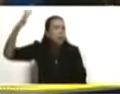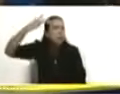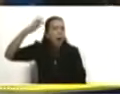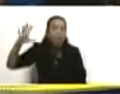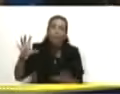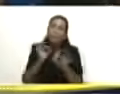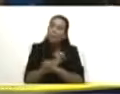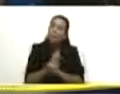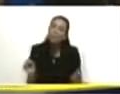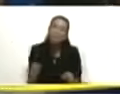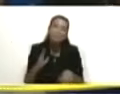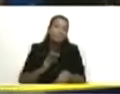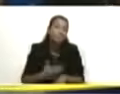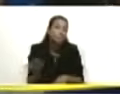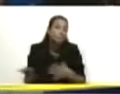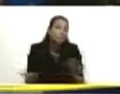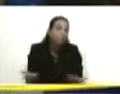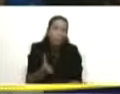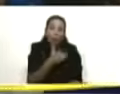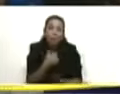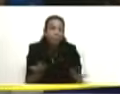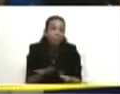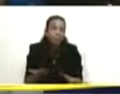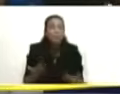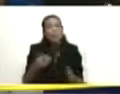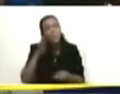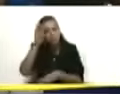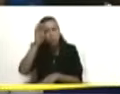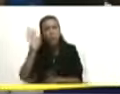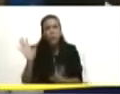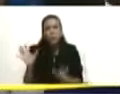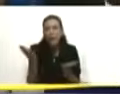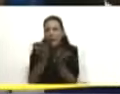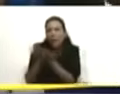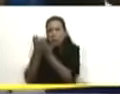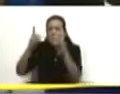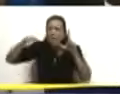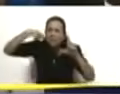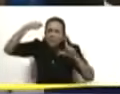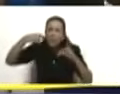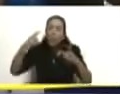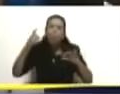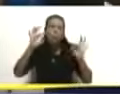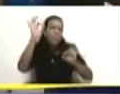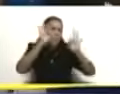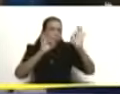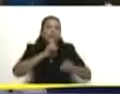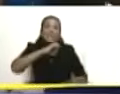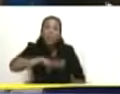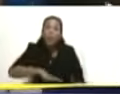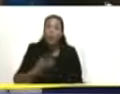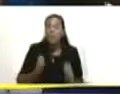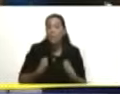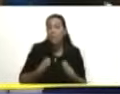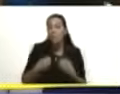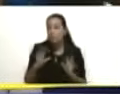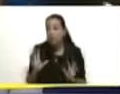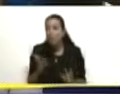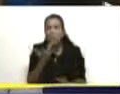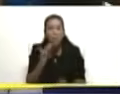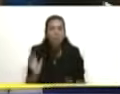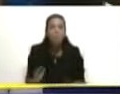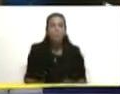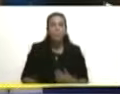Imposible de cumplir. Quizá más adelante me ponga a estudiar cine y hacer algunas películas de las historias que hemos vivido.